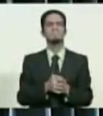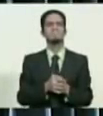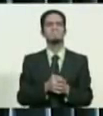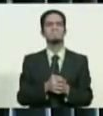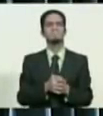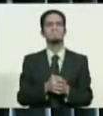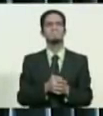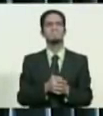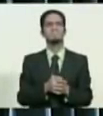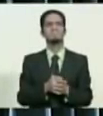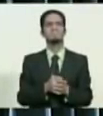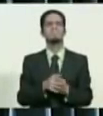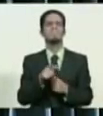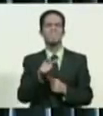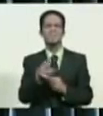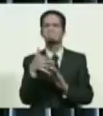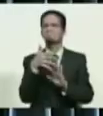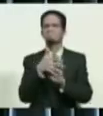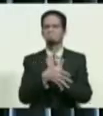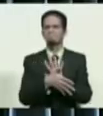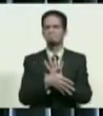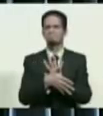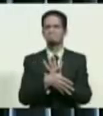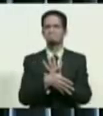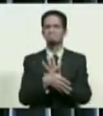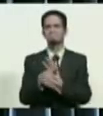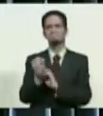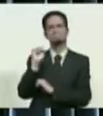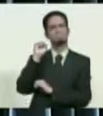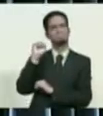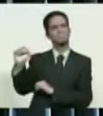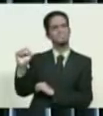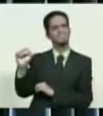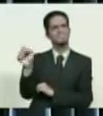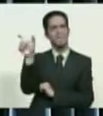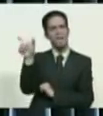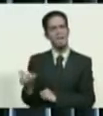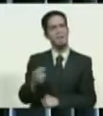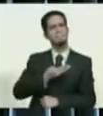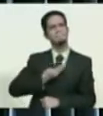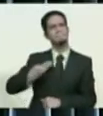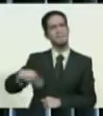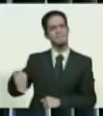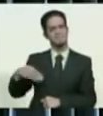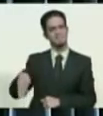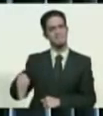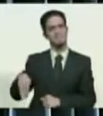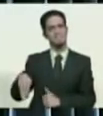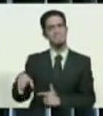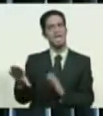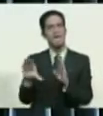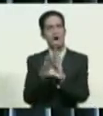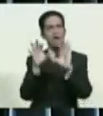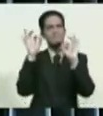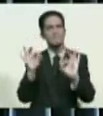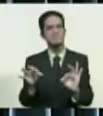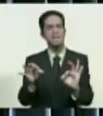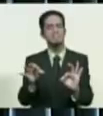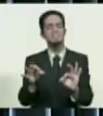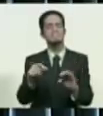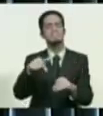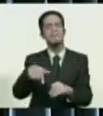hubiera implicado el asesinato del presidente constitucional de la República Bolivariana de